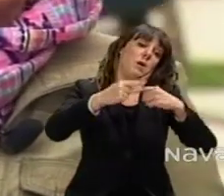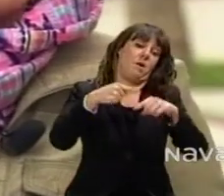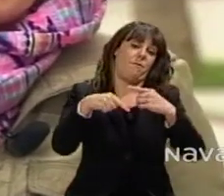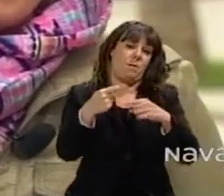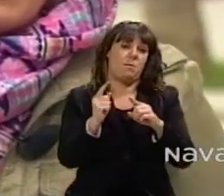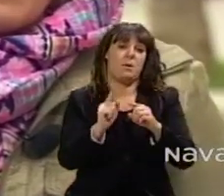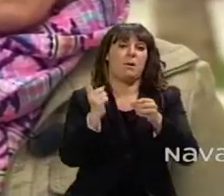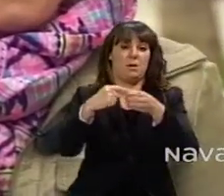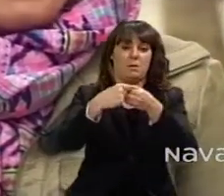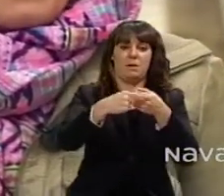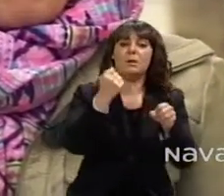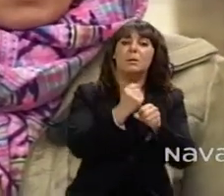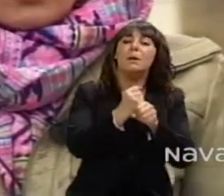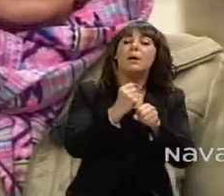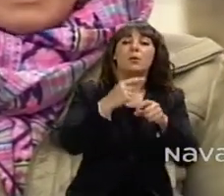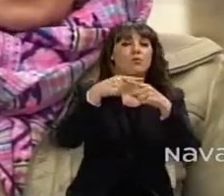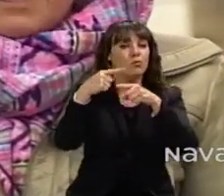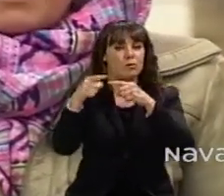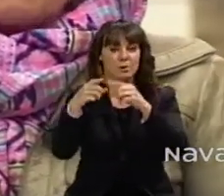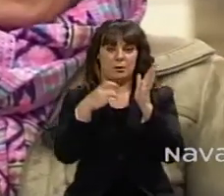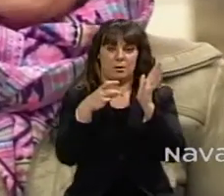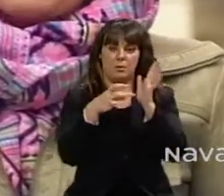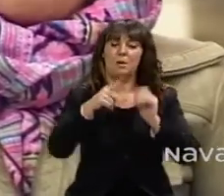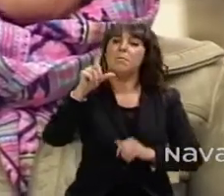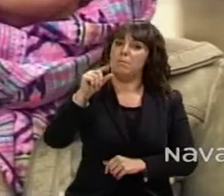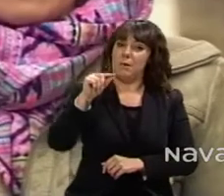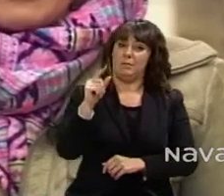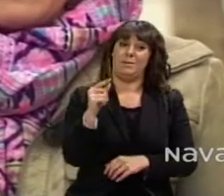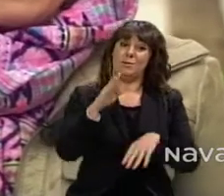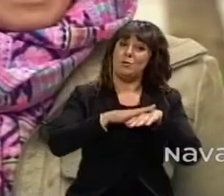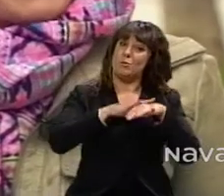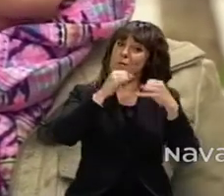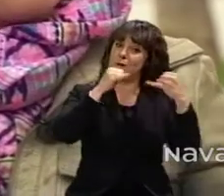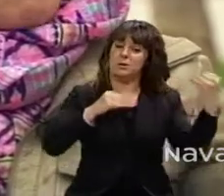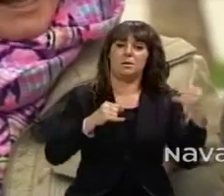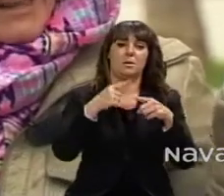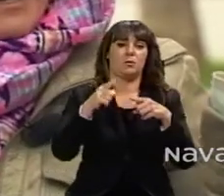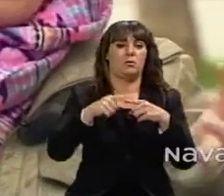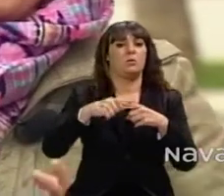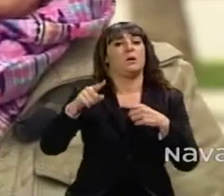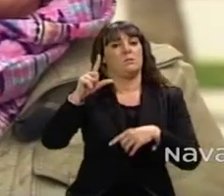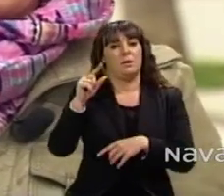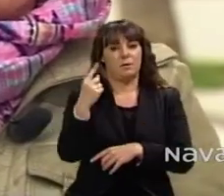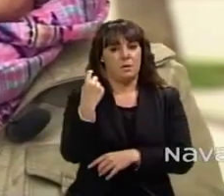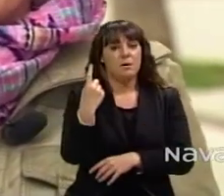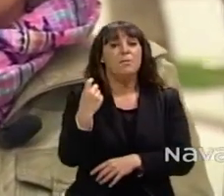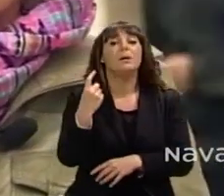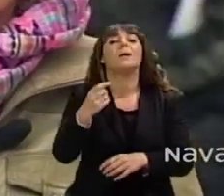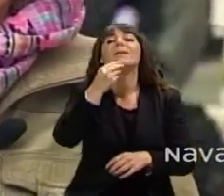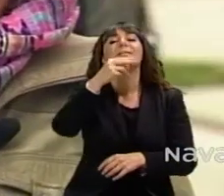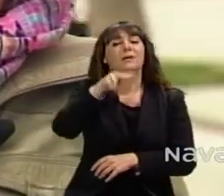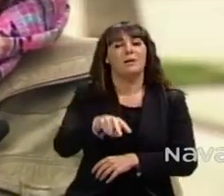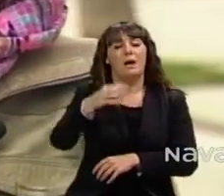productos de primera calidad a precios asequibles para estos tiempos de crisis. El culpable, entre comillas, se llama